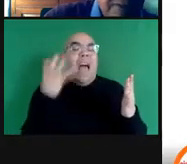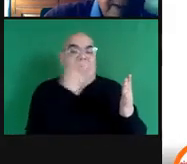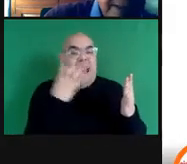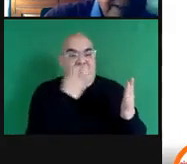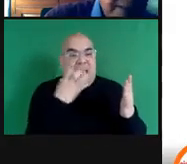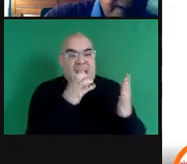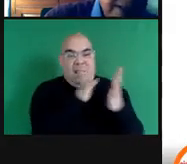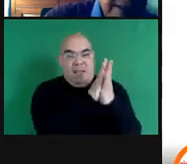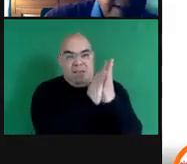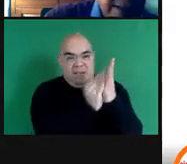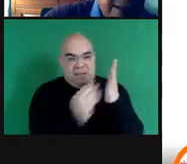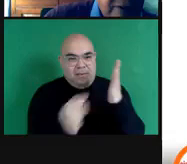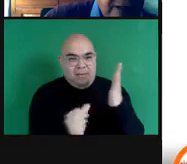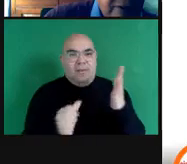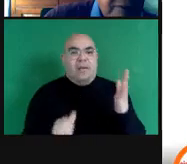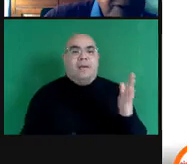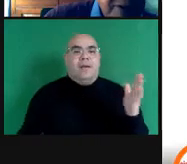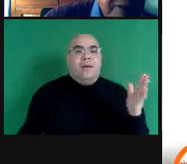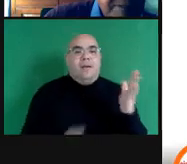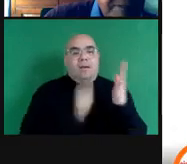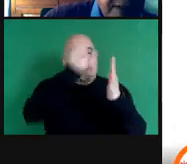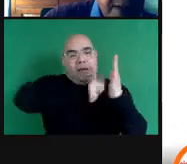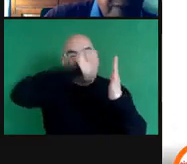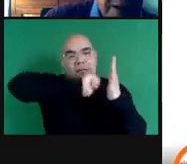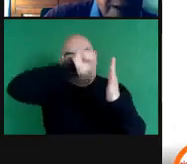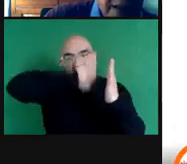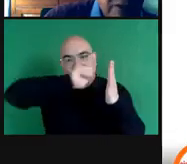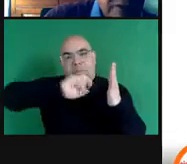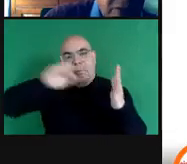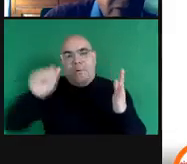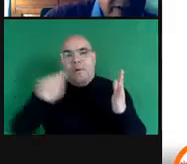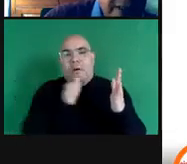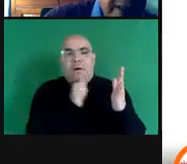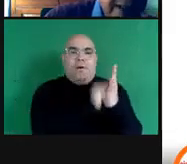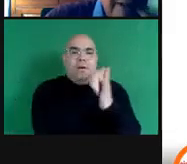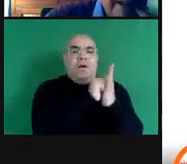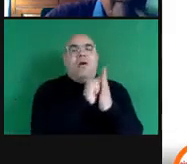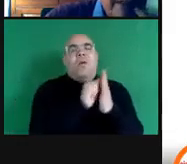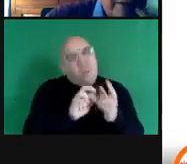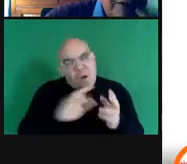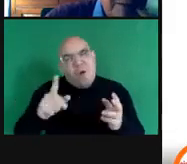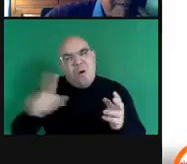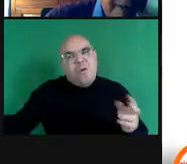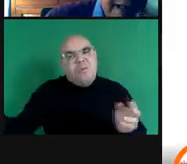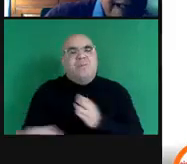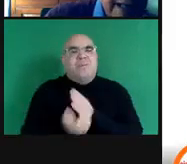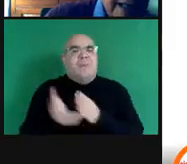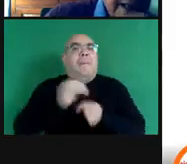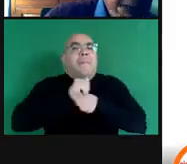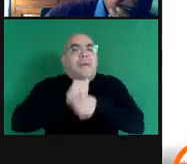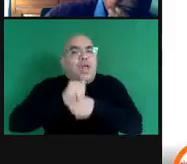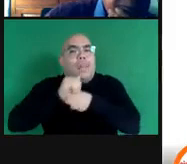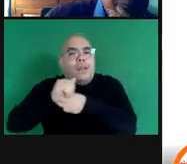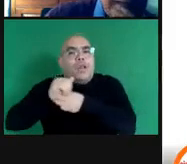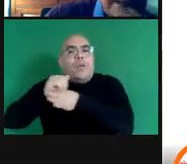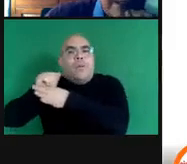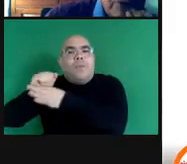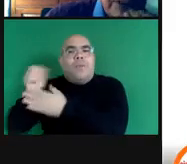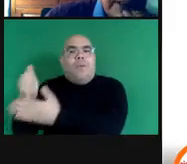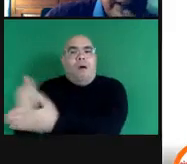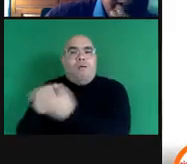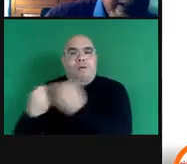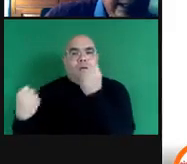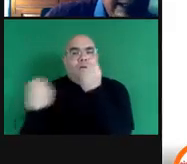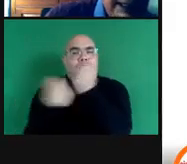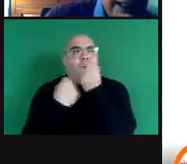Luego se cepilla y se retira con agua a presión. Bueno, hay un poco de métodos que se